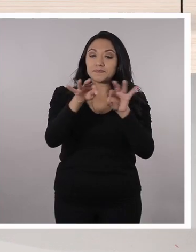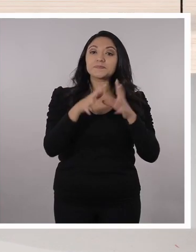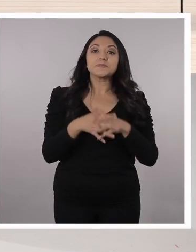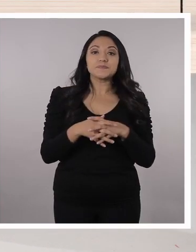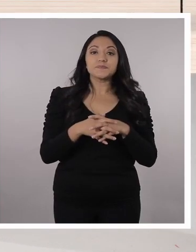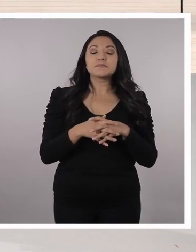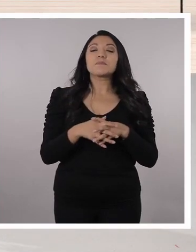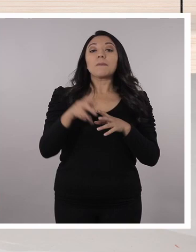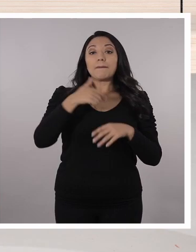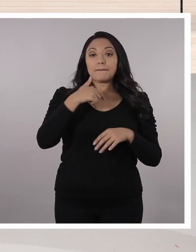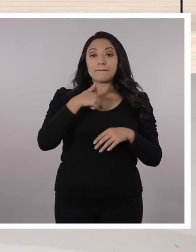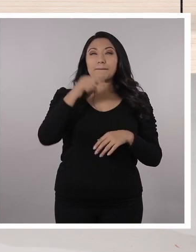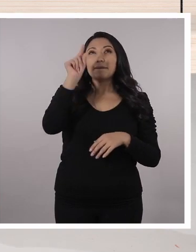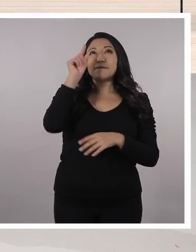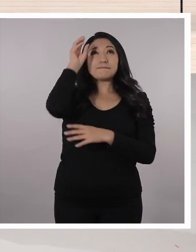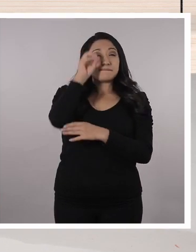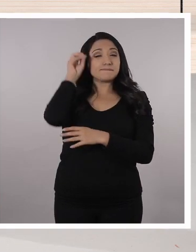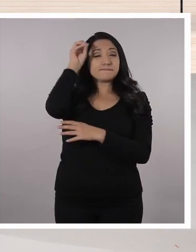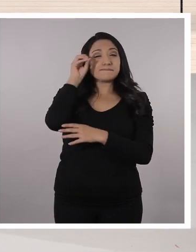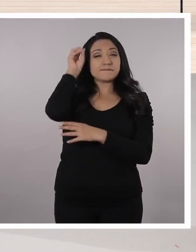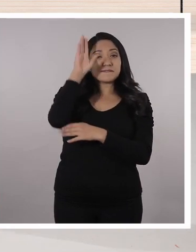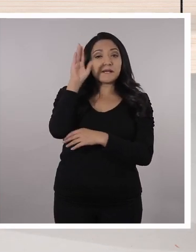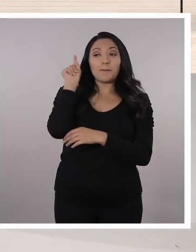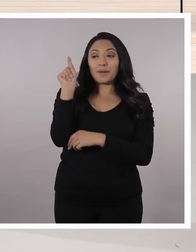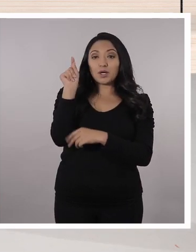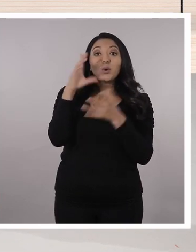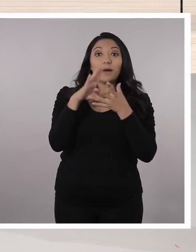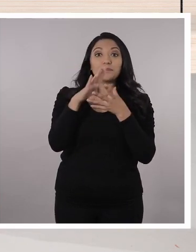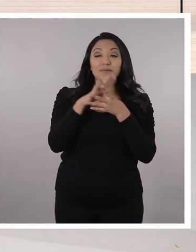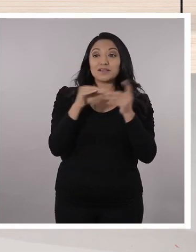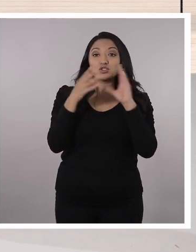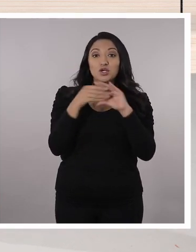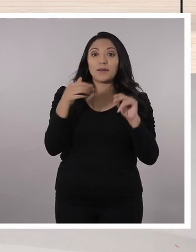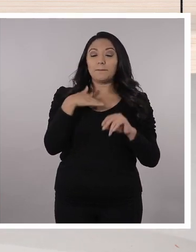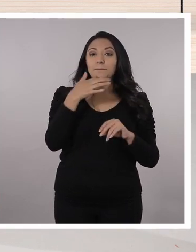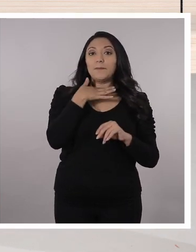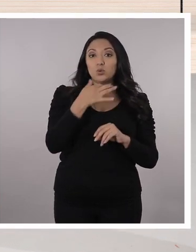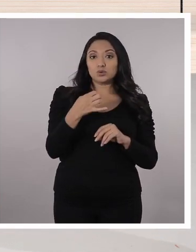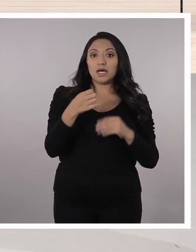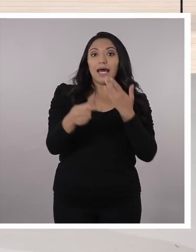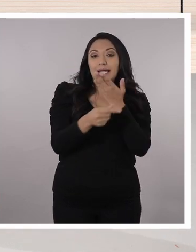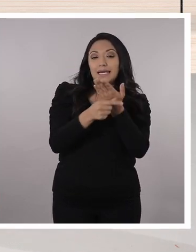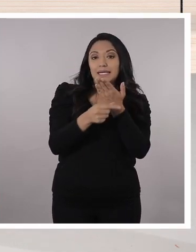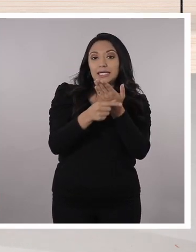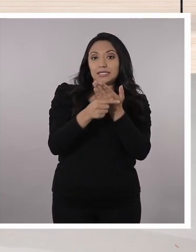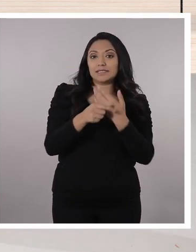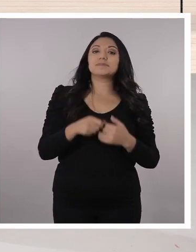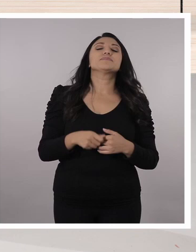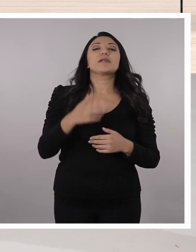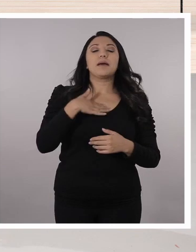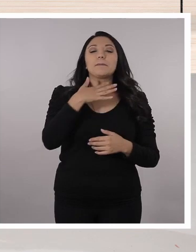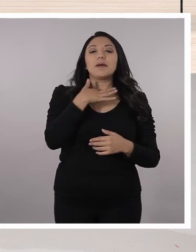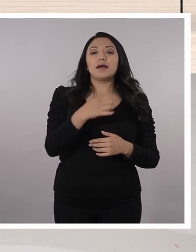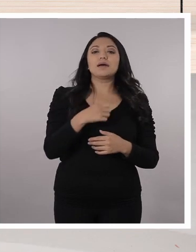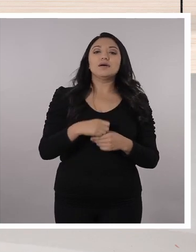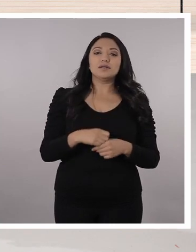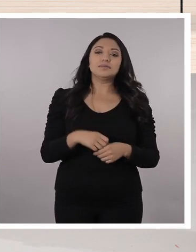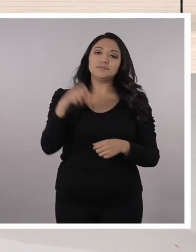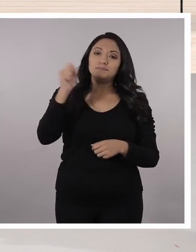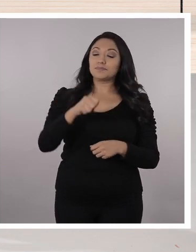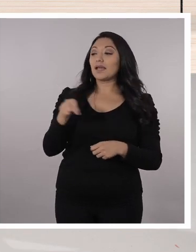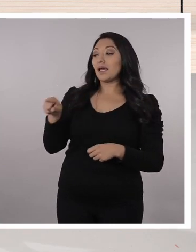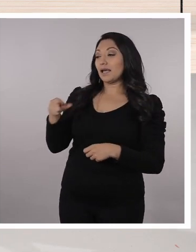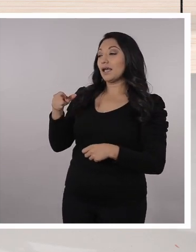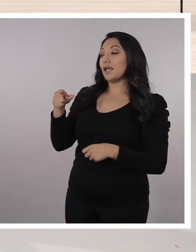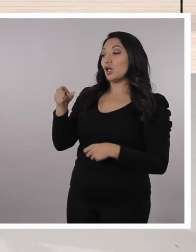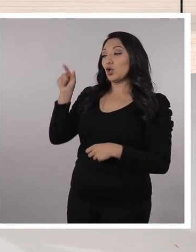que pasa es que le estaba contando un pequeño extracto de una historia de un libro que a mí me gusta mucho, que es Harry Potter. Oh, ay, Harry